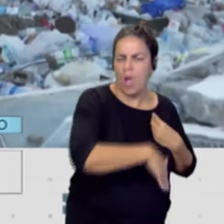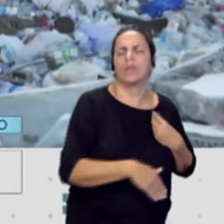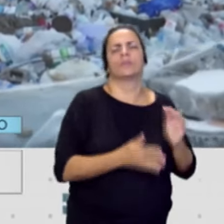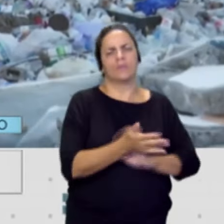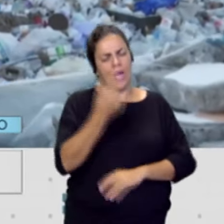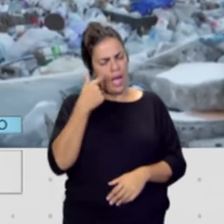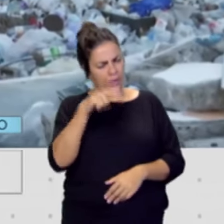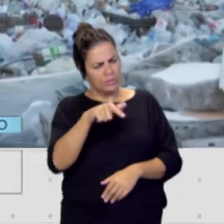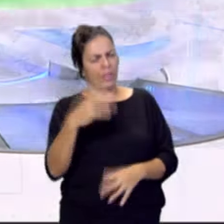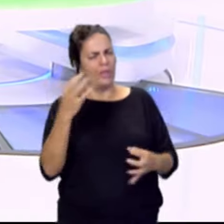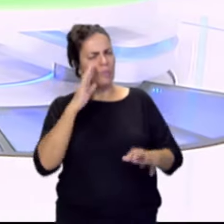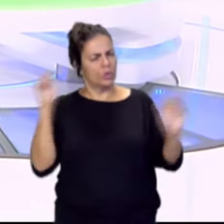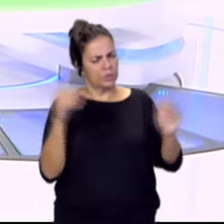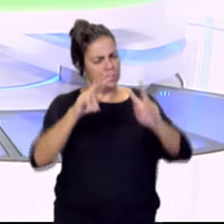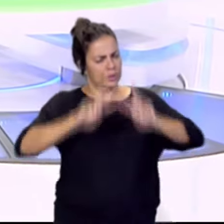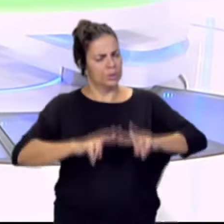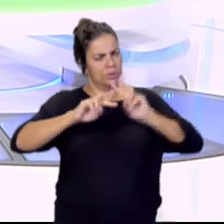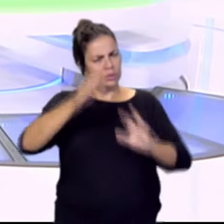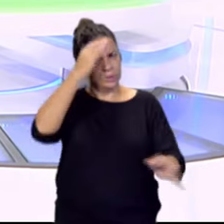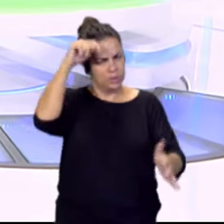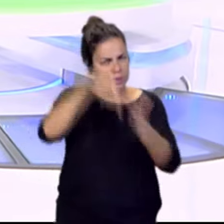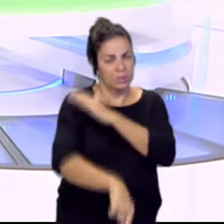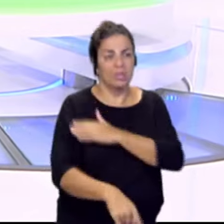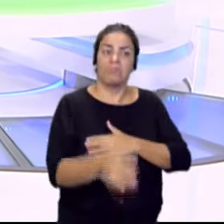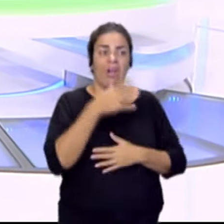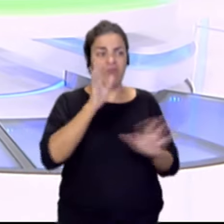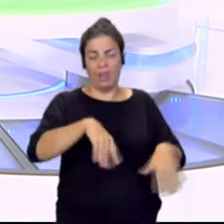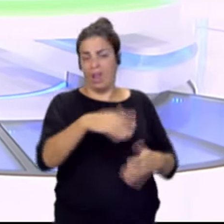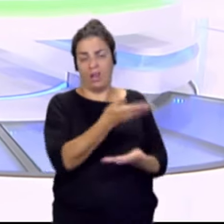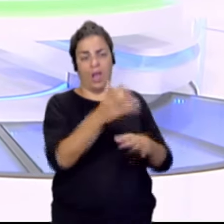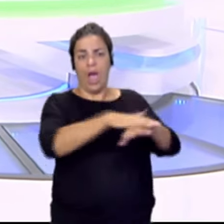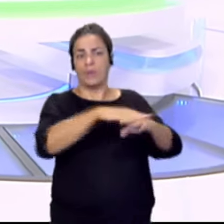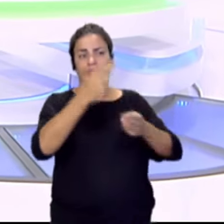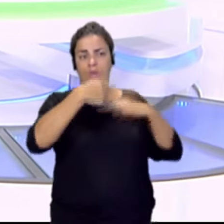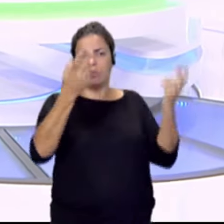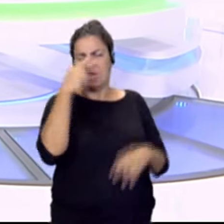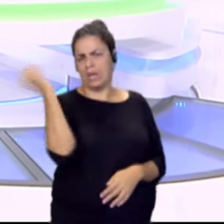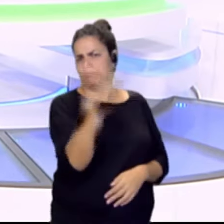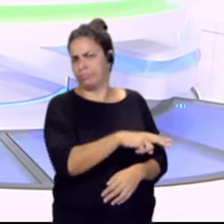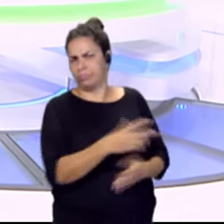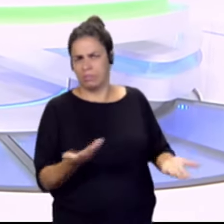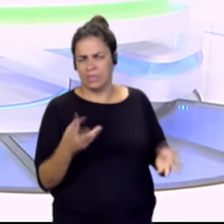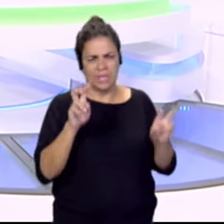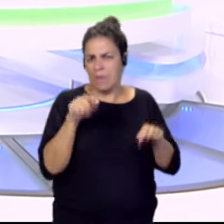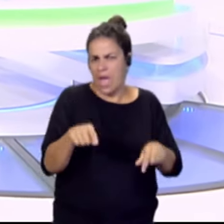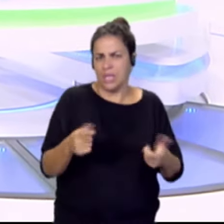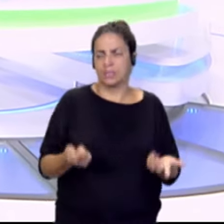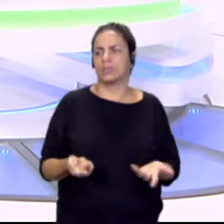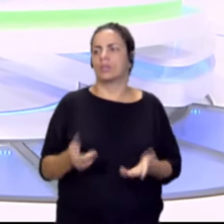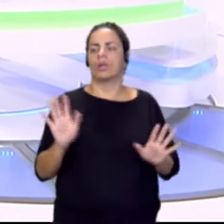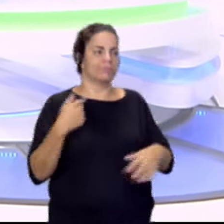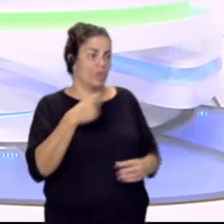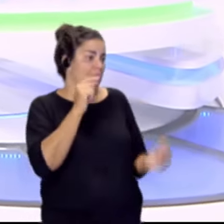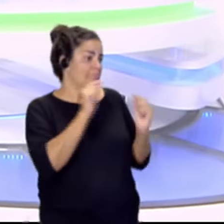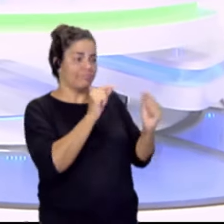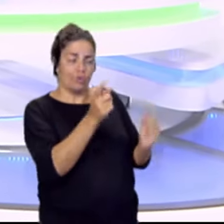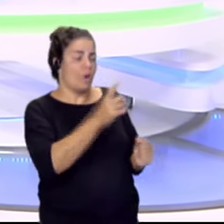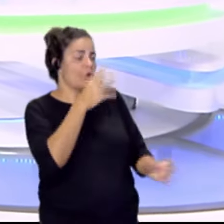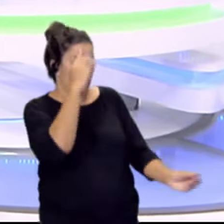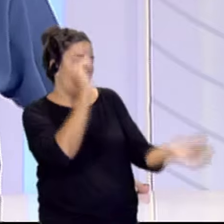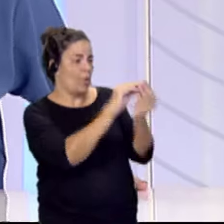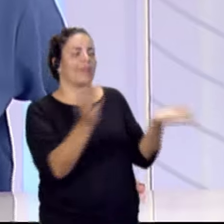analizar el asunto de fondo, y el asunto de fondo es la inutilidad manifiesta de las administraciones públicas en campos como este. No discutimos, estoy absolutamente de acuerdo con todo. Pues